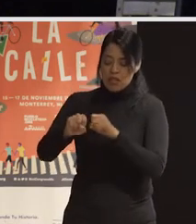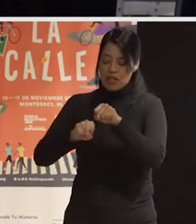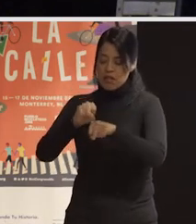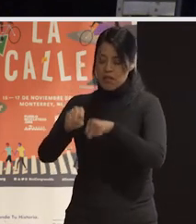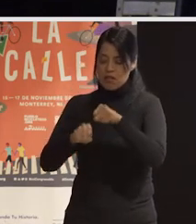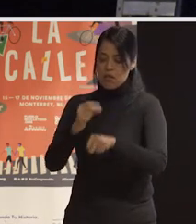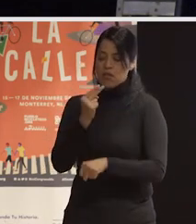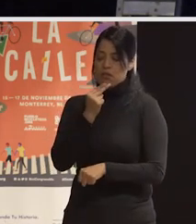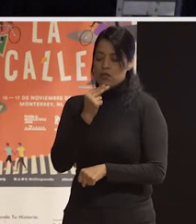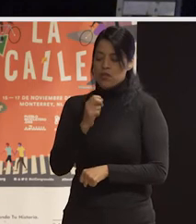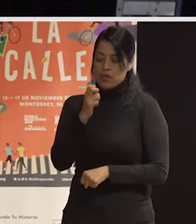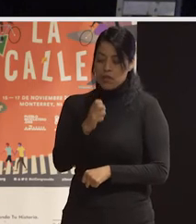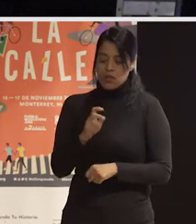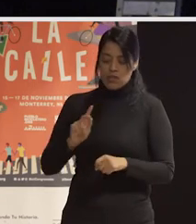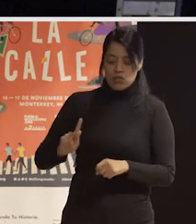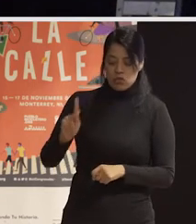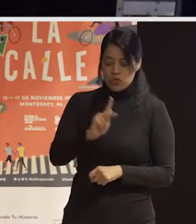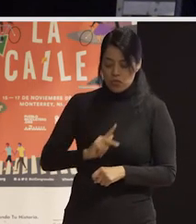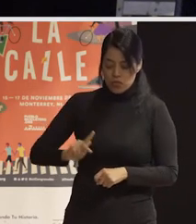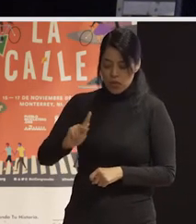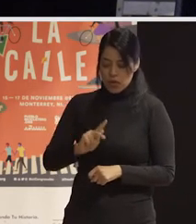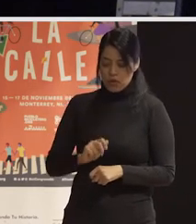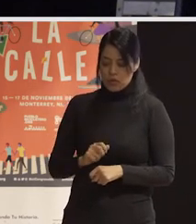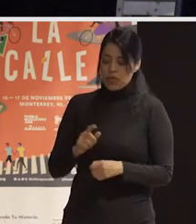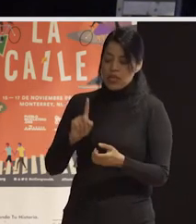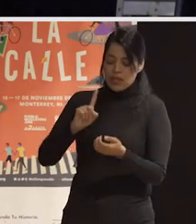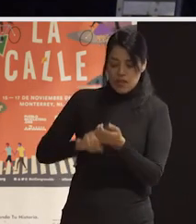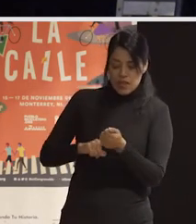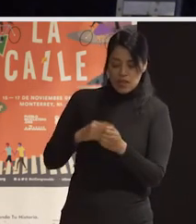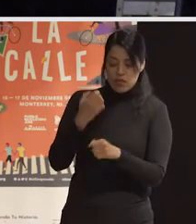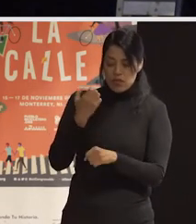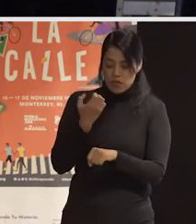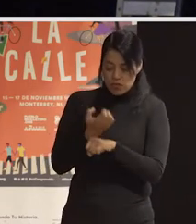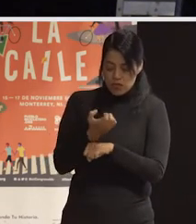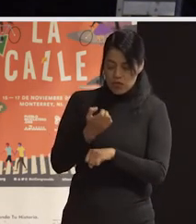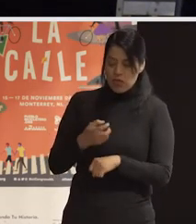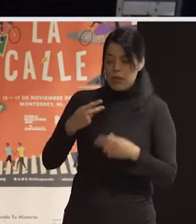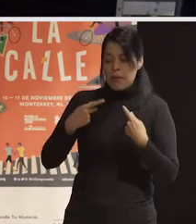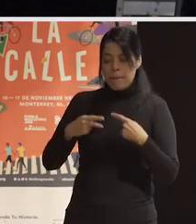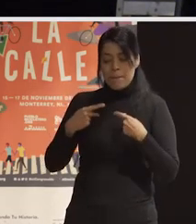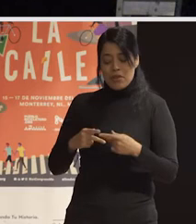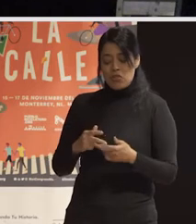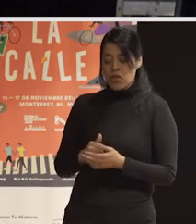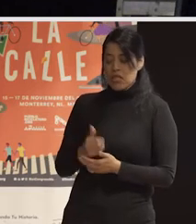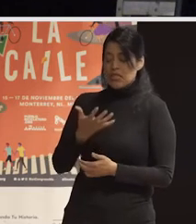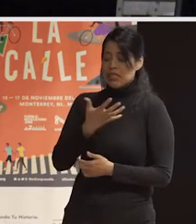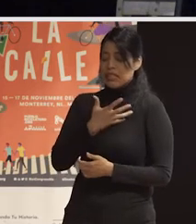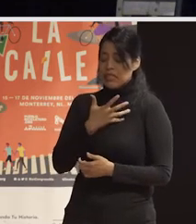estos pueblos originarios son naciones dentro de los estados personas a las cuales caen múltiples